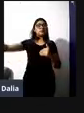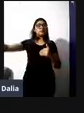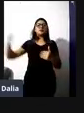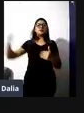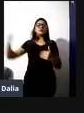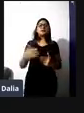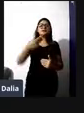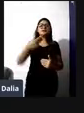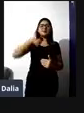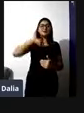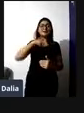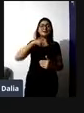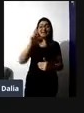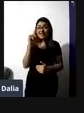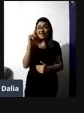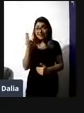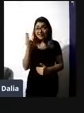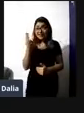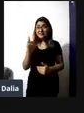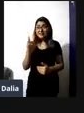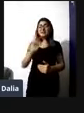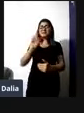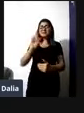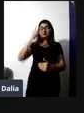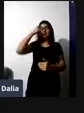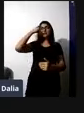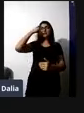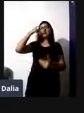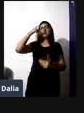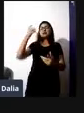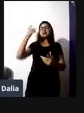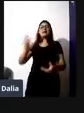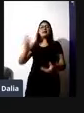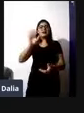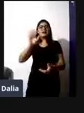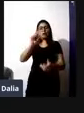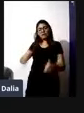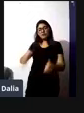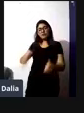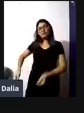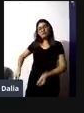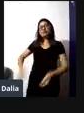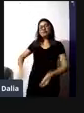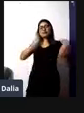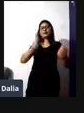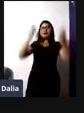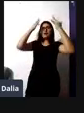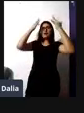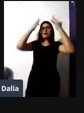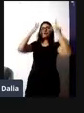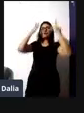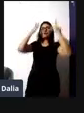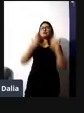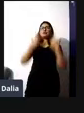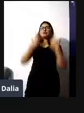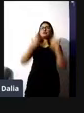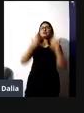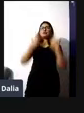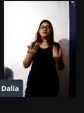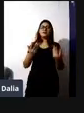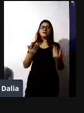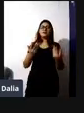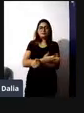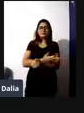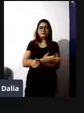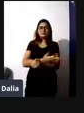mayo, como que creo que aquí nos vino un balde de agua fría y entonces comprendimos que era en serio y entonces nos entró un poco el